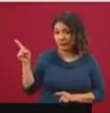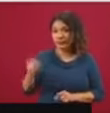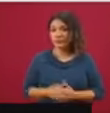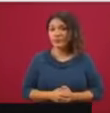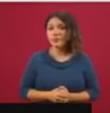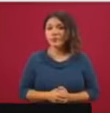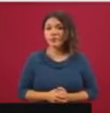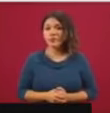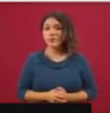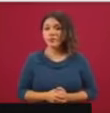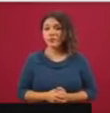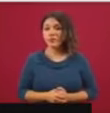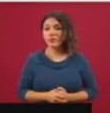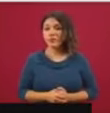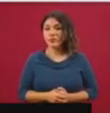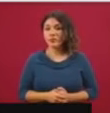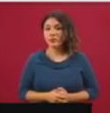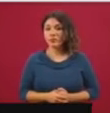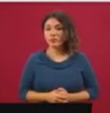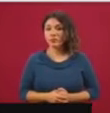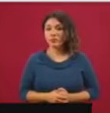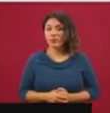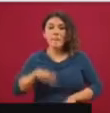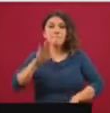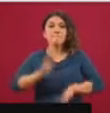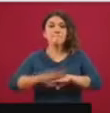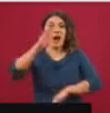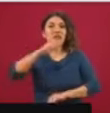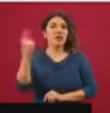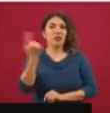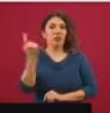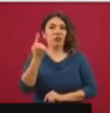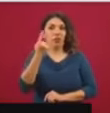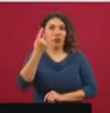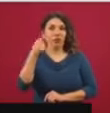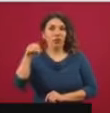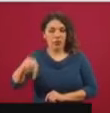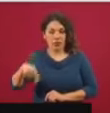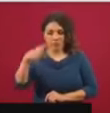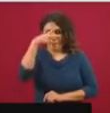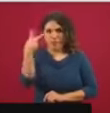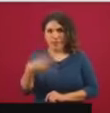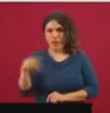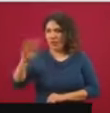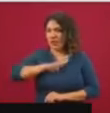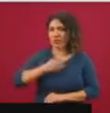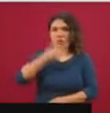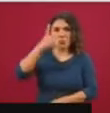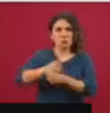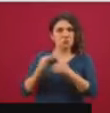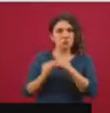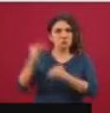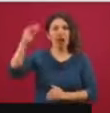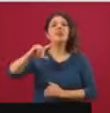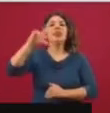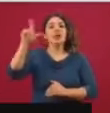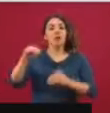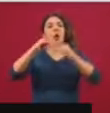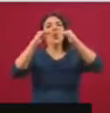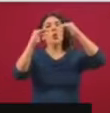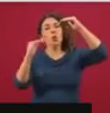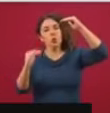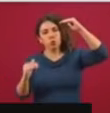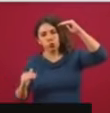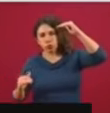este punto por supuesto que fue mucho mayor que la que hasta el momento ha tenido méxico después bajo después